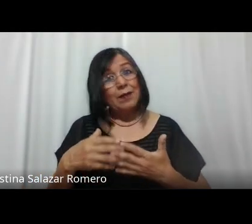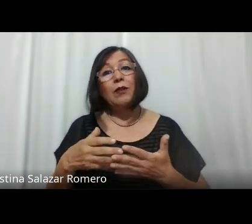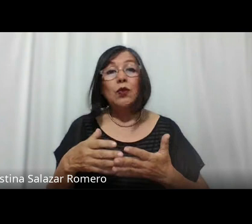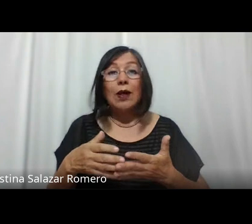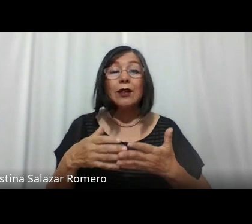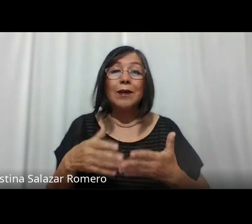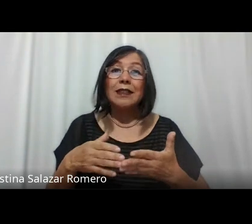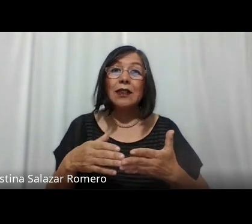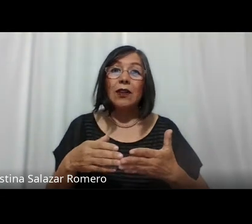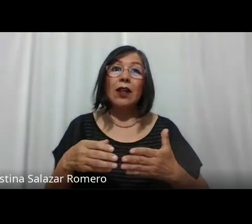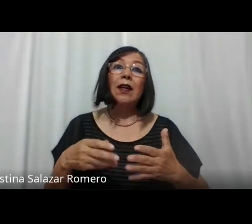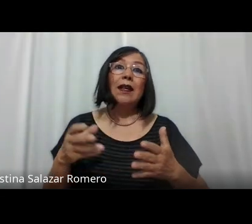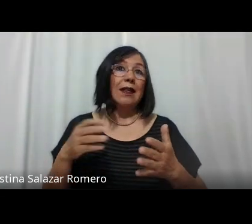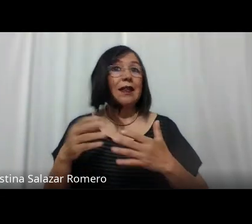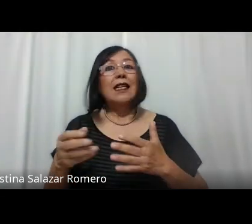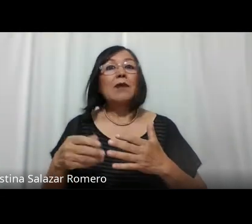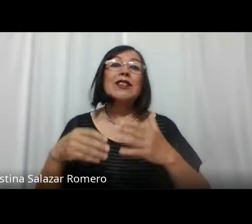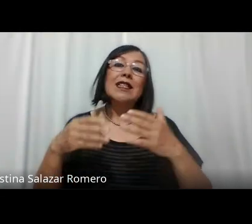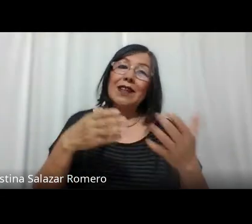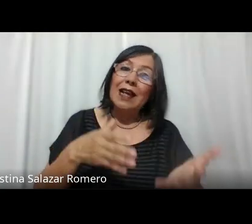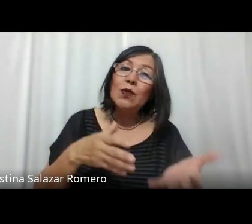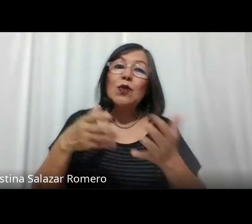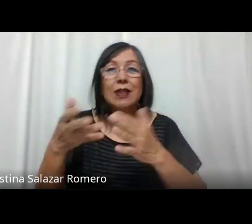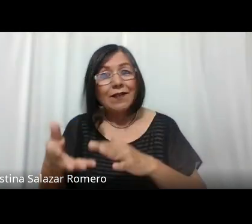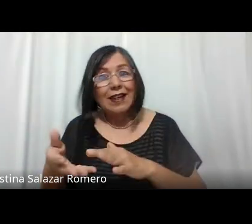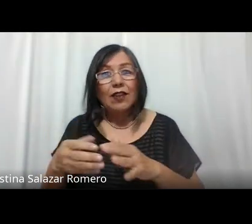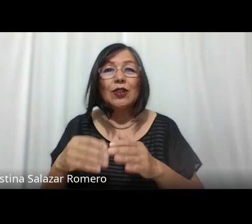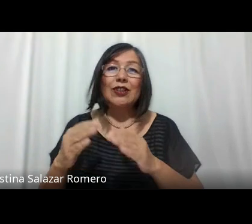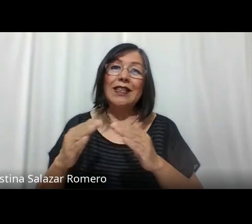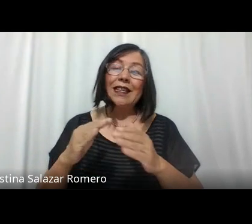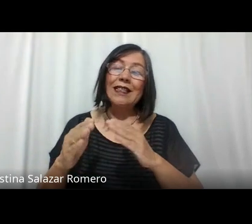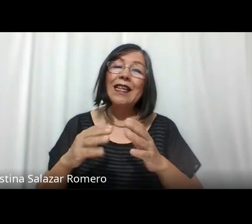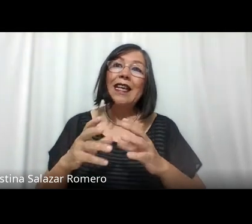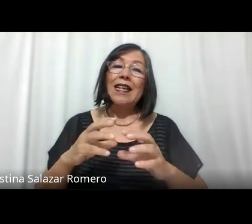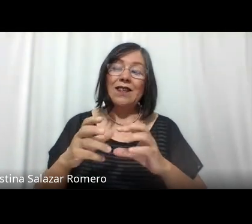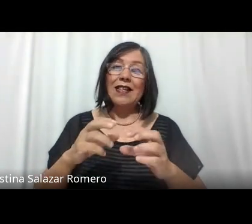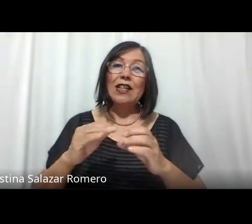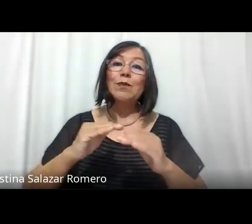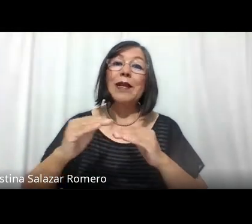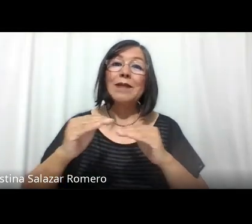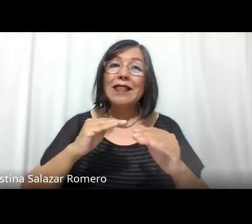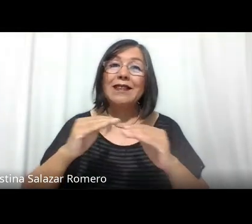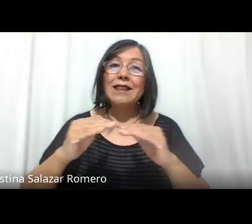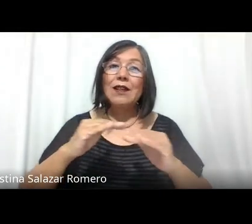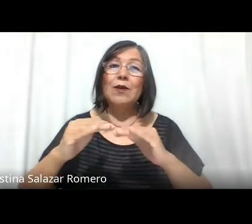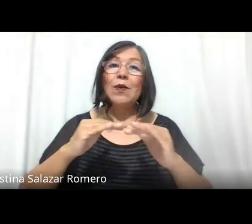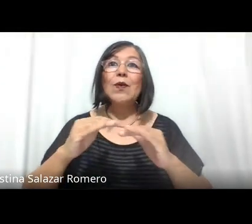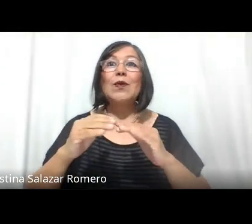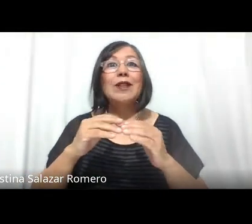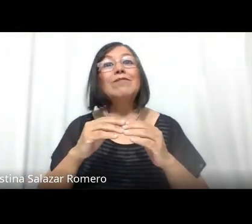El nivel usuario básico, tenemos el nivel A1, el nivel A2, que es el nivel que nos permite